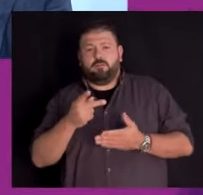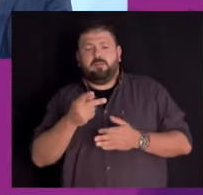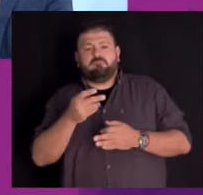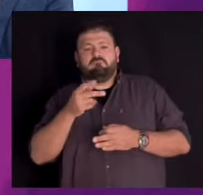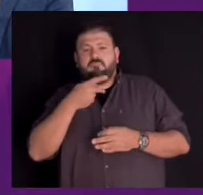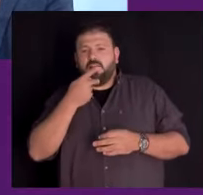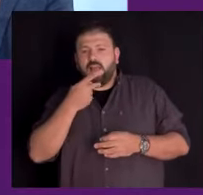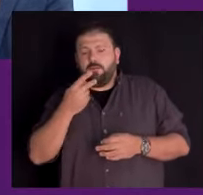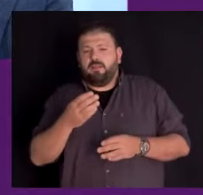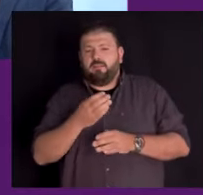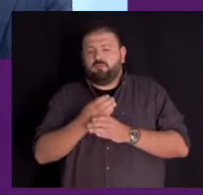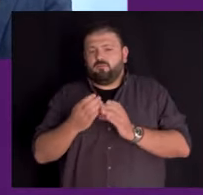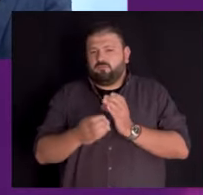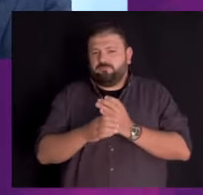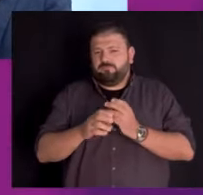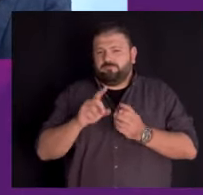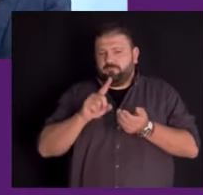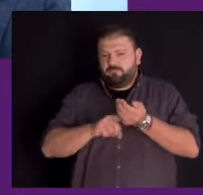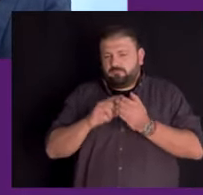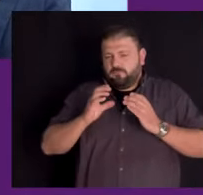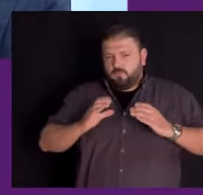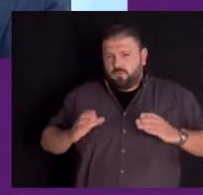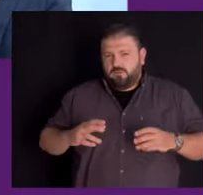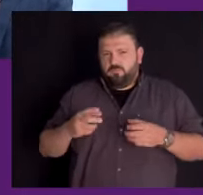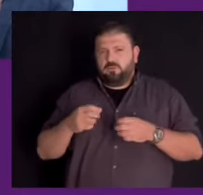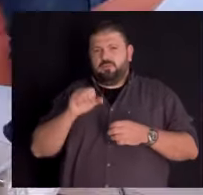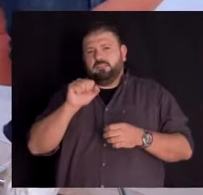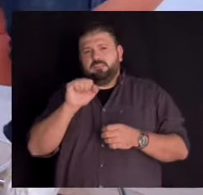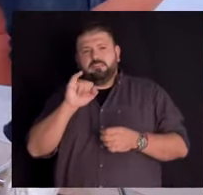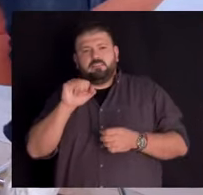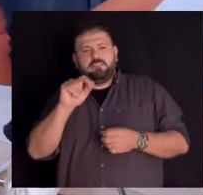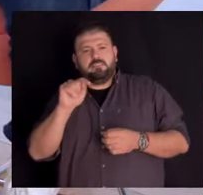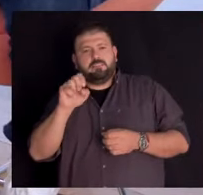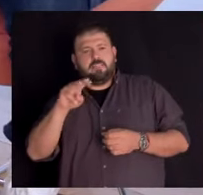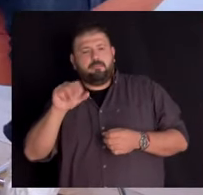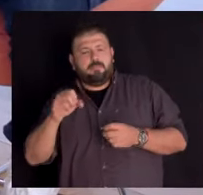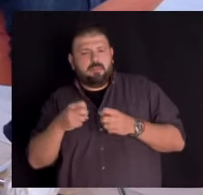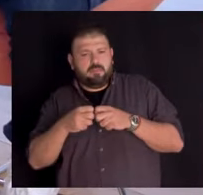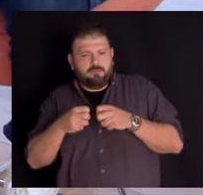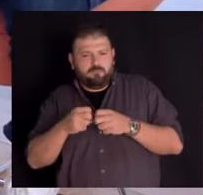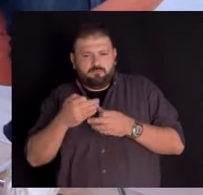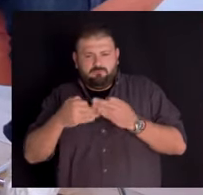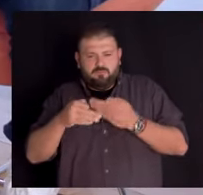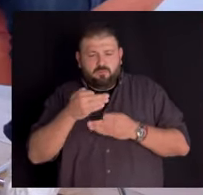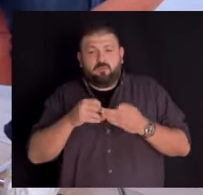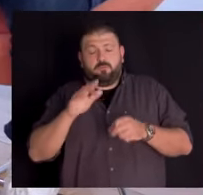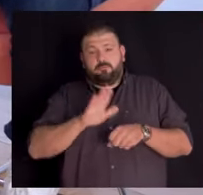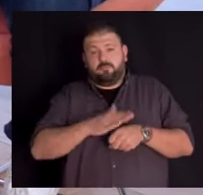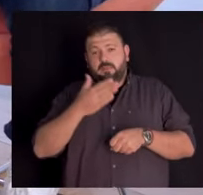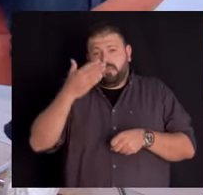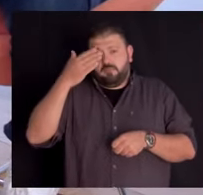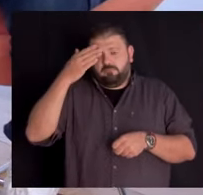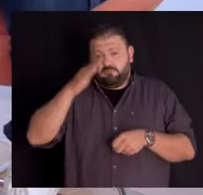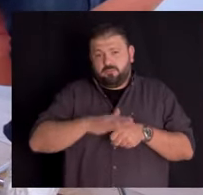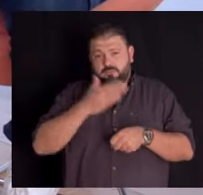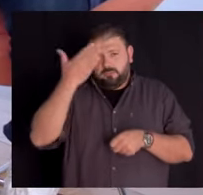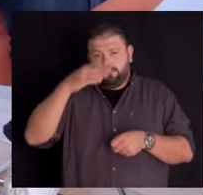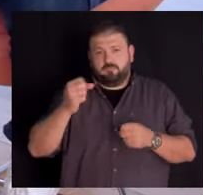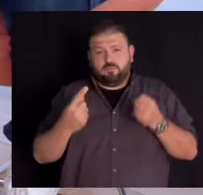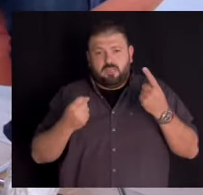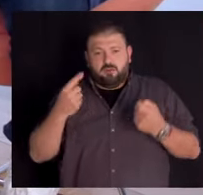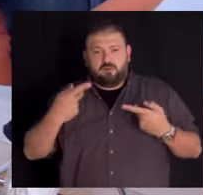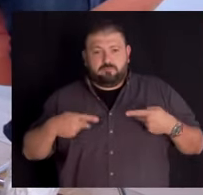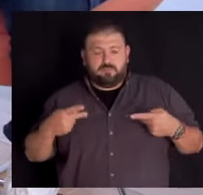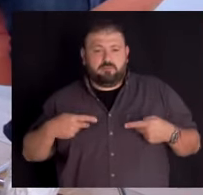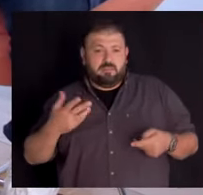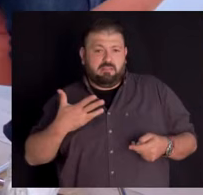a considerar en esta temporada, ¿no? Que ha sido para algunas personas más difícil, para otras claro, menos, pero al final de cuentas es